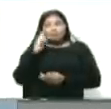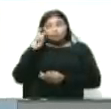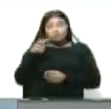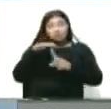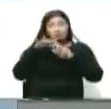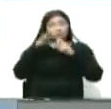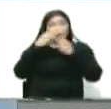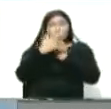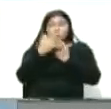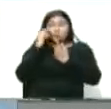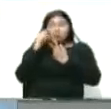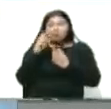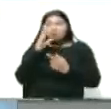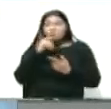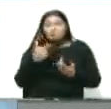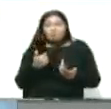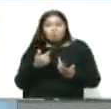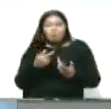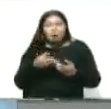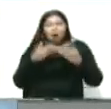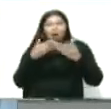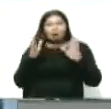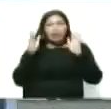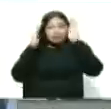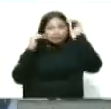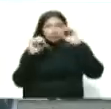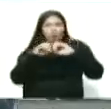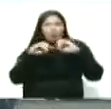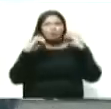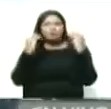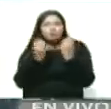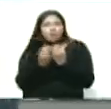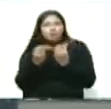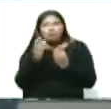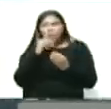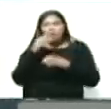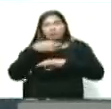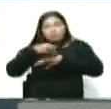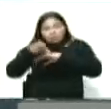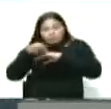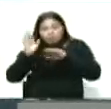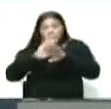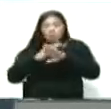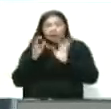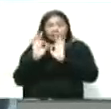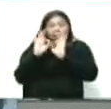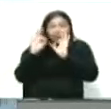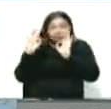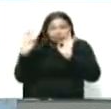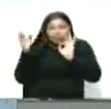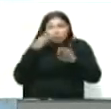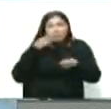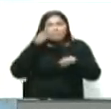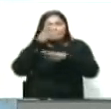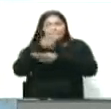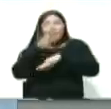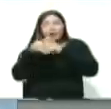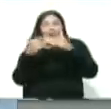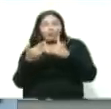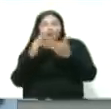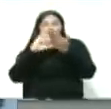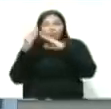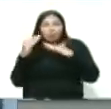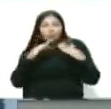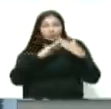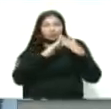circunstancia de que no pueda haber un despacho fiscal, una oficina en ese municipio, en esa localidad, va hacia, en